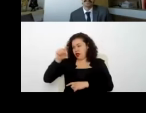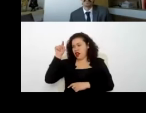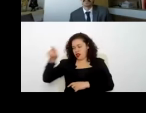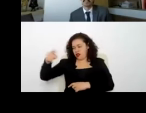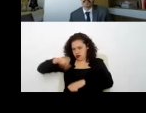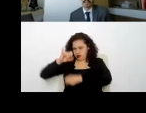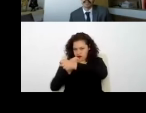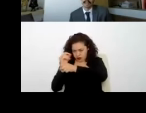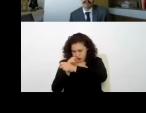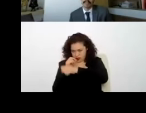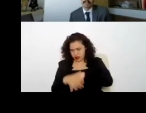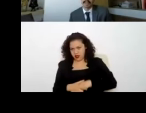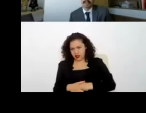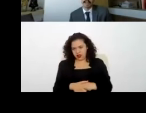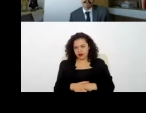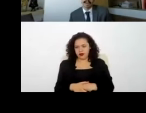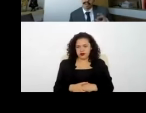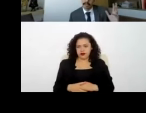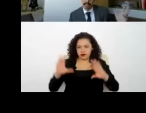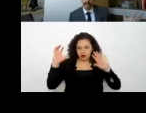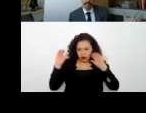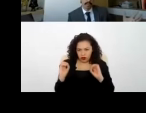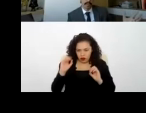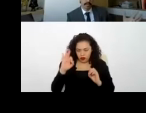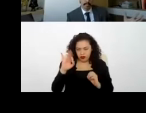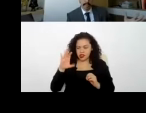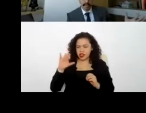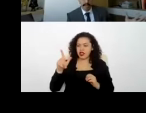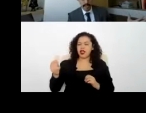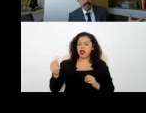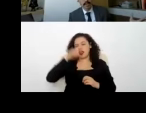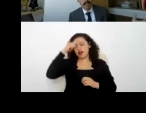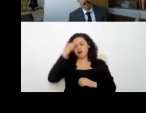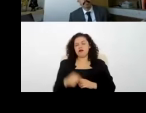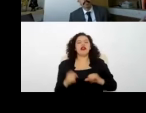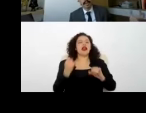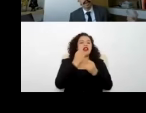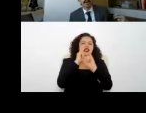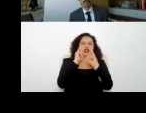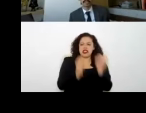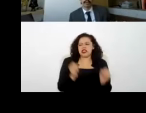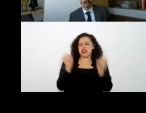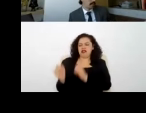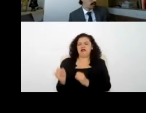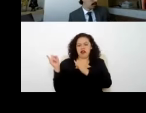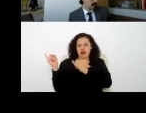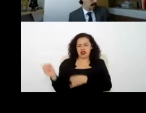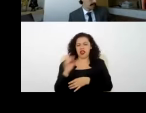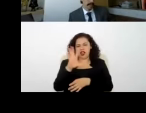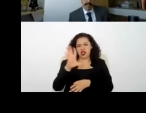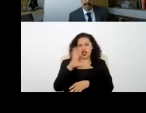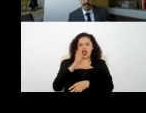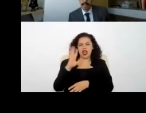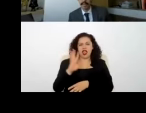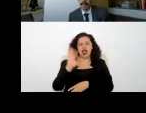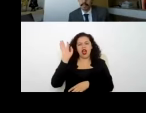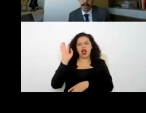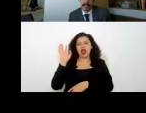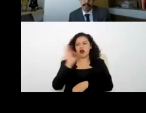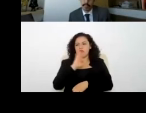bien puede ser que la Fiscalía, a raíz de una investigación independiente, le pida auxilio a la Unidad de Inteligencia